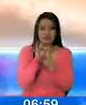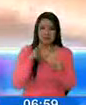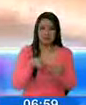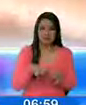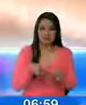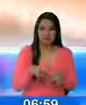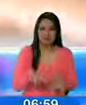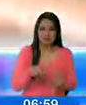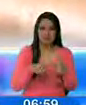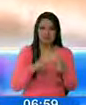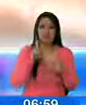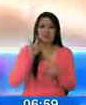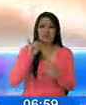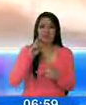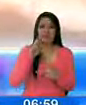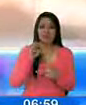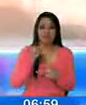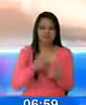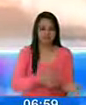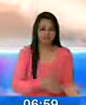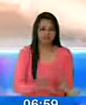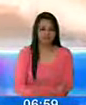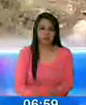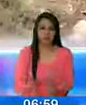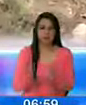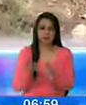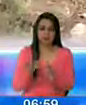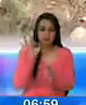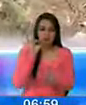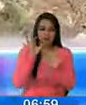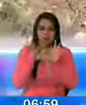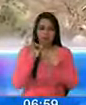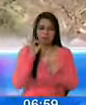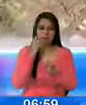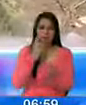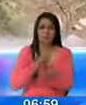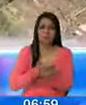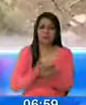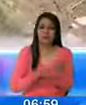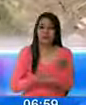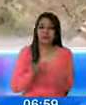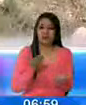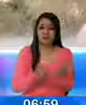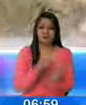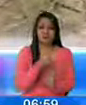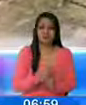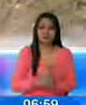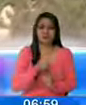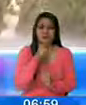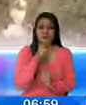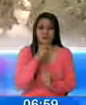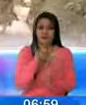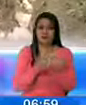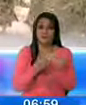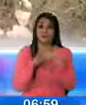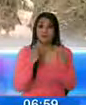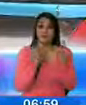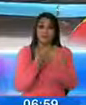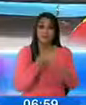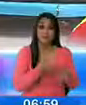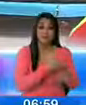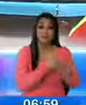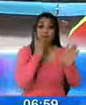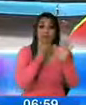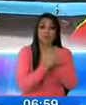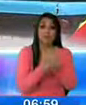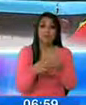el levantamiento del cadáver. Encontraron algunas evidencias que ayudarán a saber de quién se trata, conocer si la familia lo estaba buscando. Se han